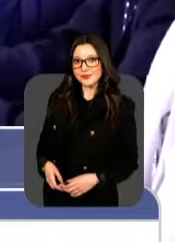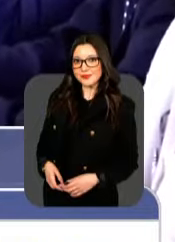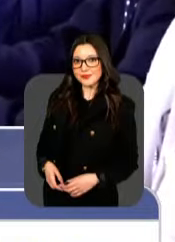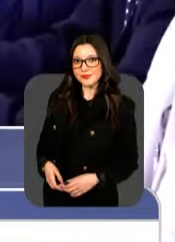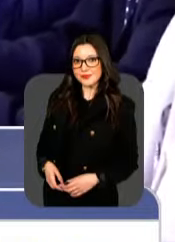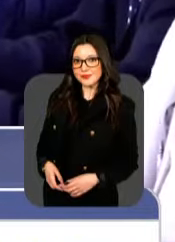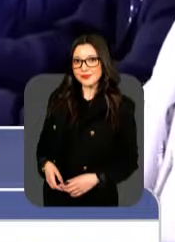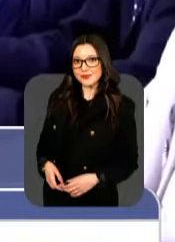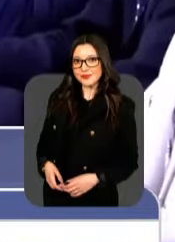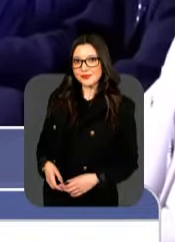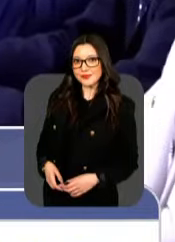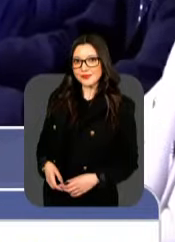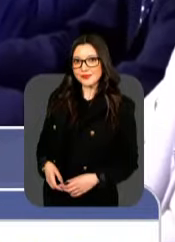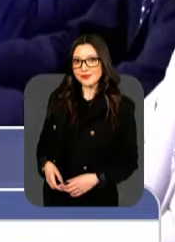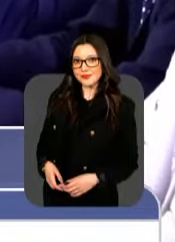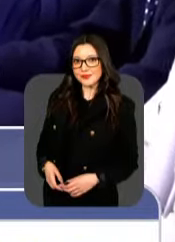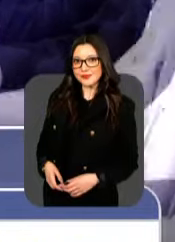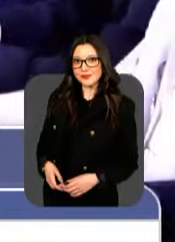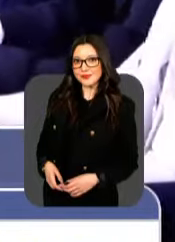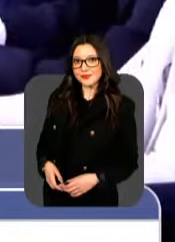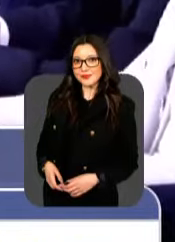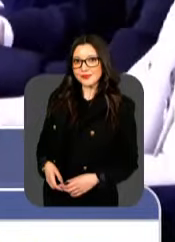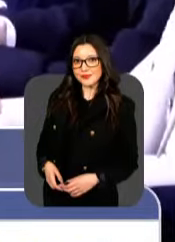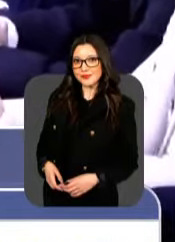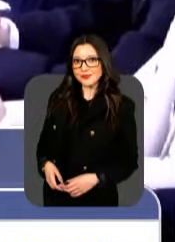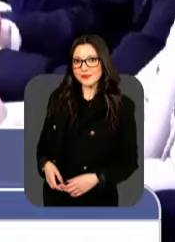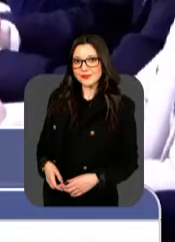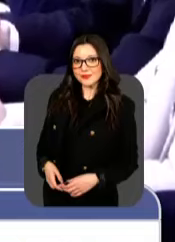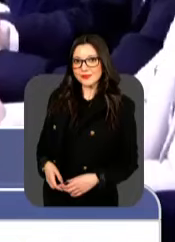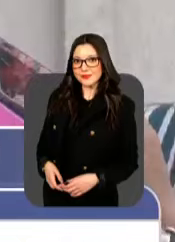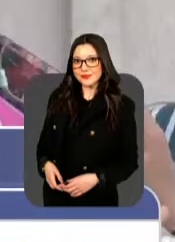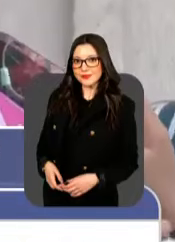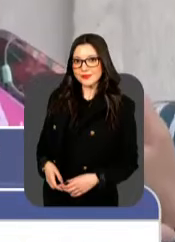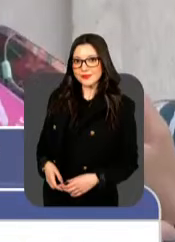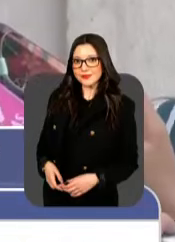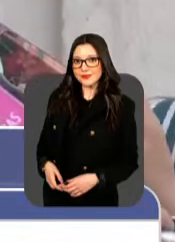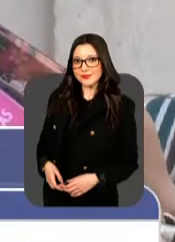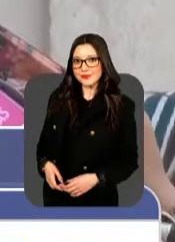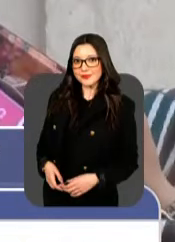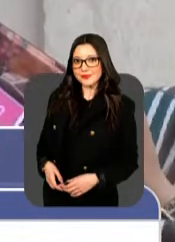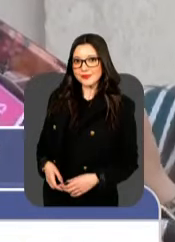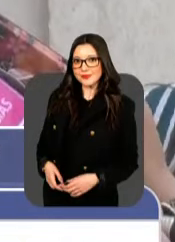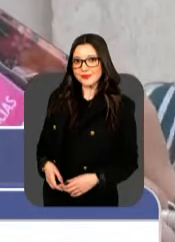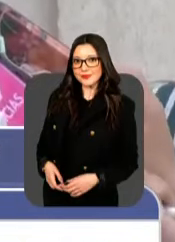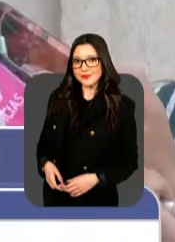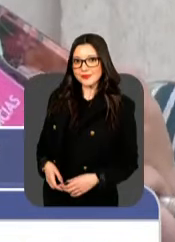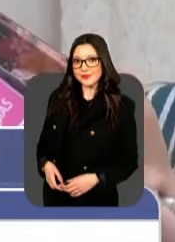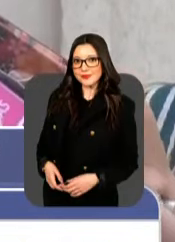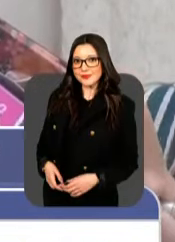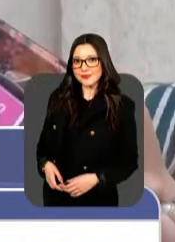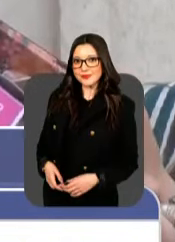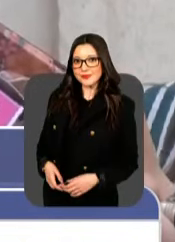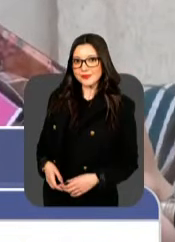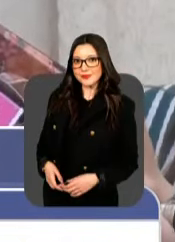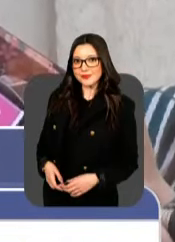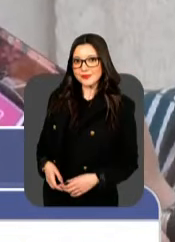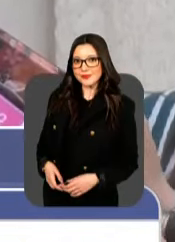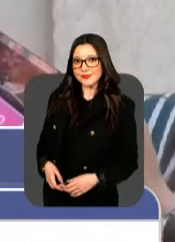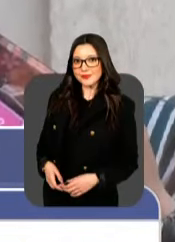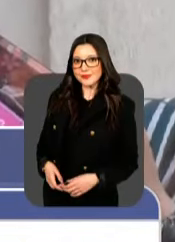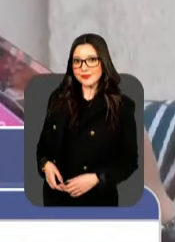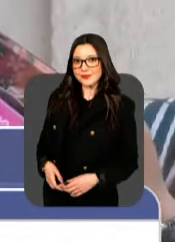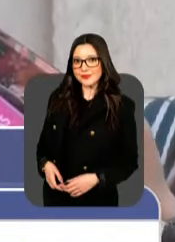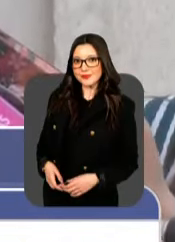Daniela, sobre otro tema, hoy día la ministra del Interior, Carolina Toá, aborda otro de los puntos que había sido polémico, que tiene relación con